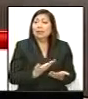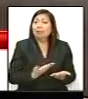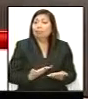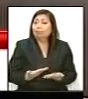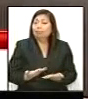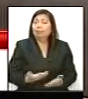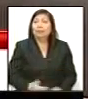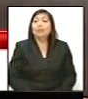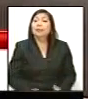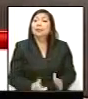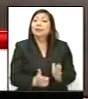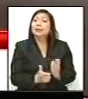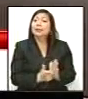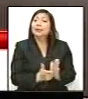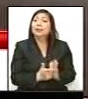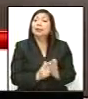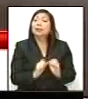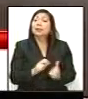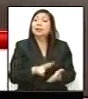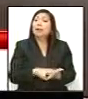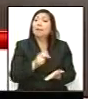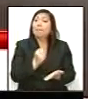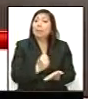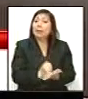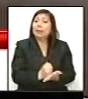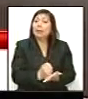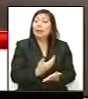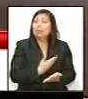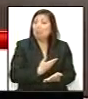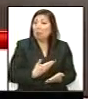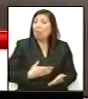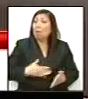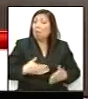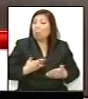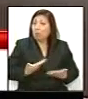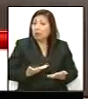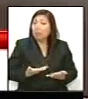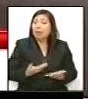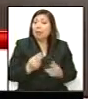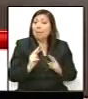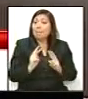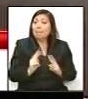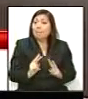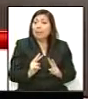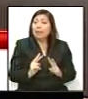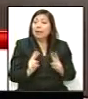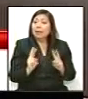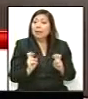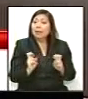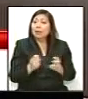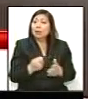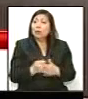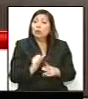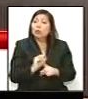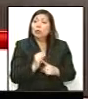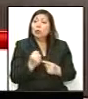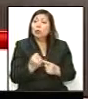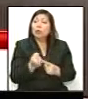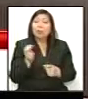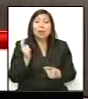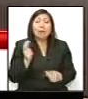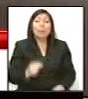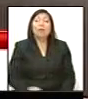de este legislativo, se aprobó para que el Ejecutivo pudiese amortizar la deuda social del